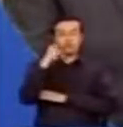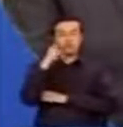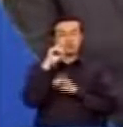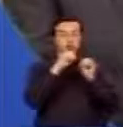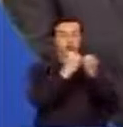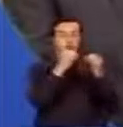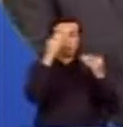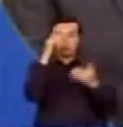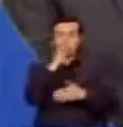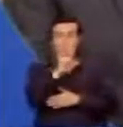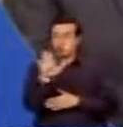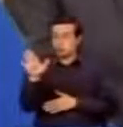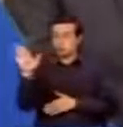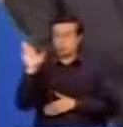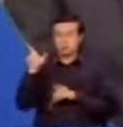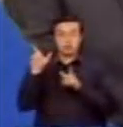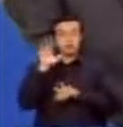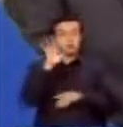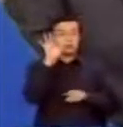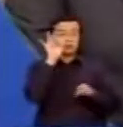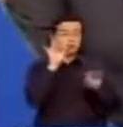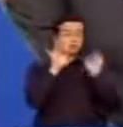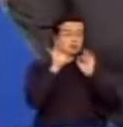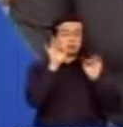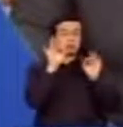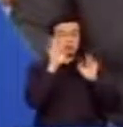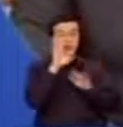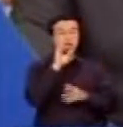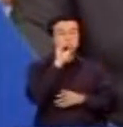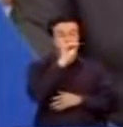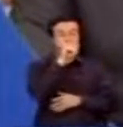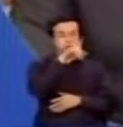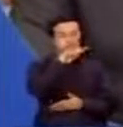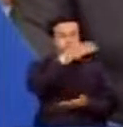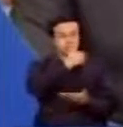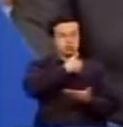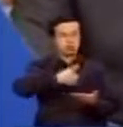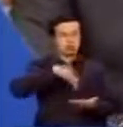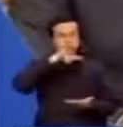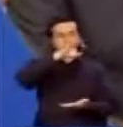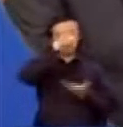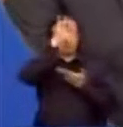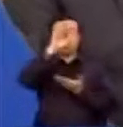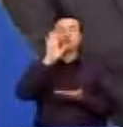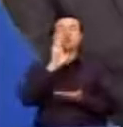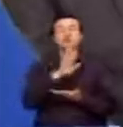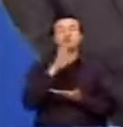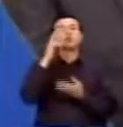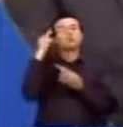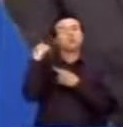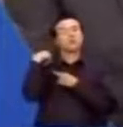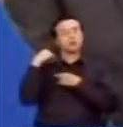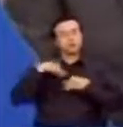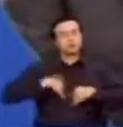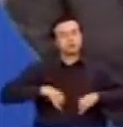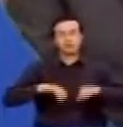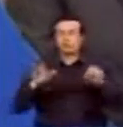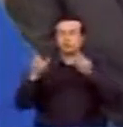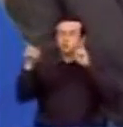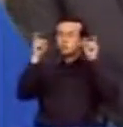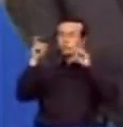entre distintas alternativas. Una vez que el pueblo le entrega a un ciudadano el mandato, ese ciudadano tiene que ejercerlo en función del